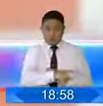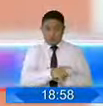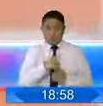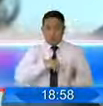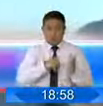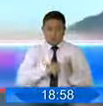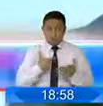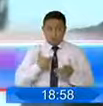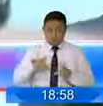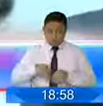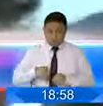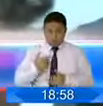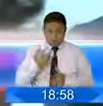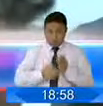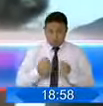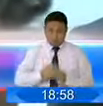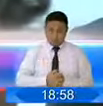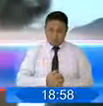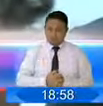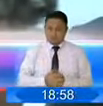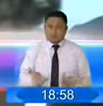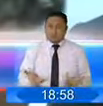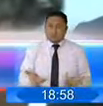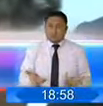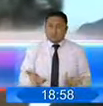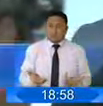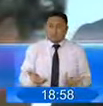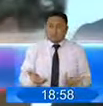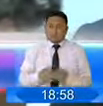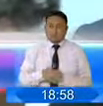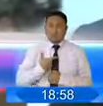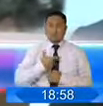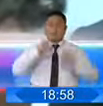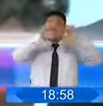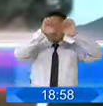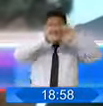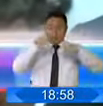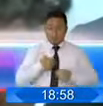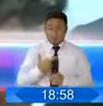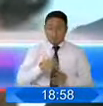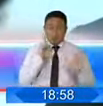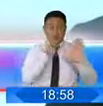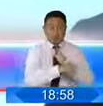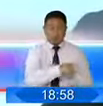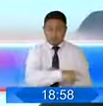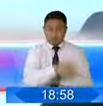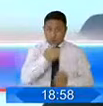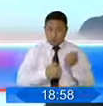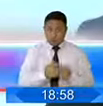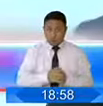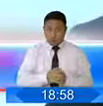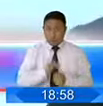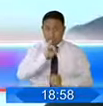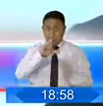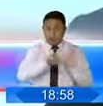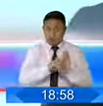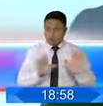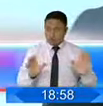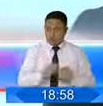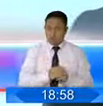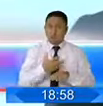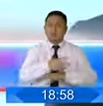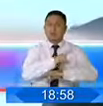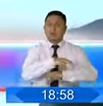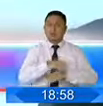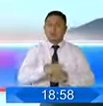ilícito. Por supuesto que no. ¿Hasta dónde está el ilícito? El tener una compañía, el hacer transferencias, no es ilícito. Lo que la Fiscalía no ha dicho hasta ahora, ¿por